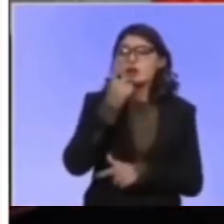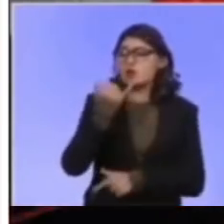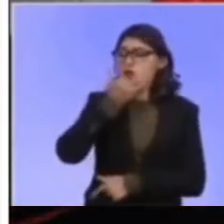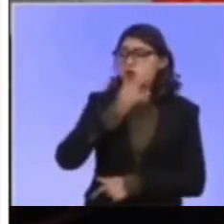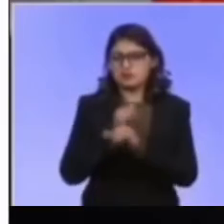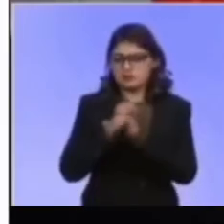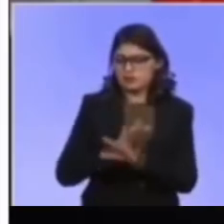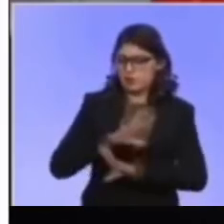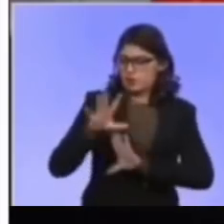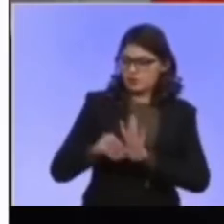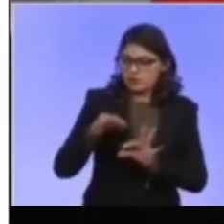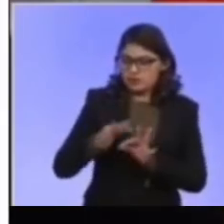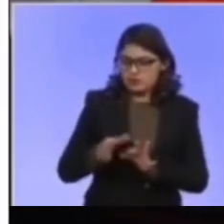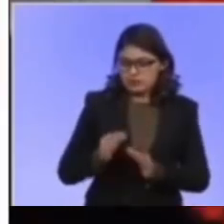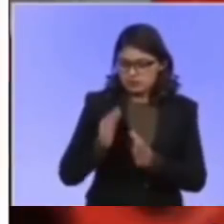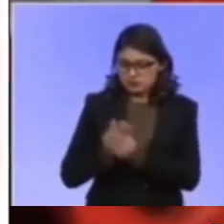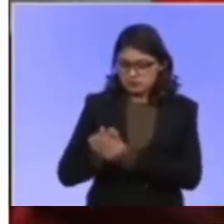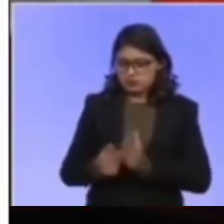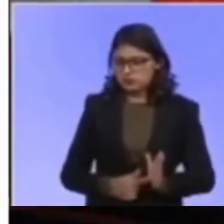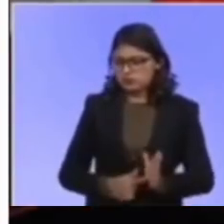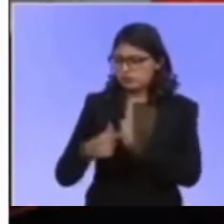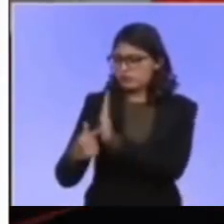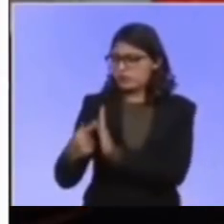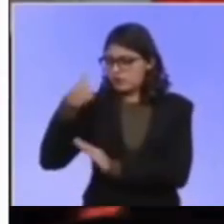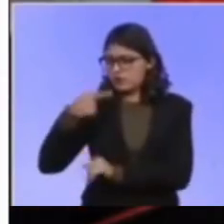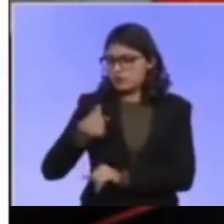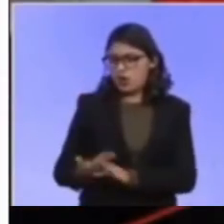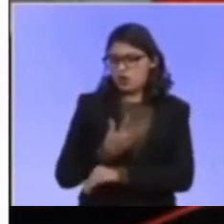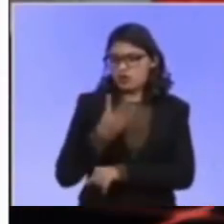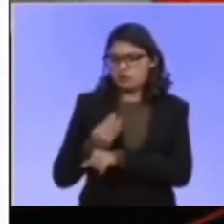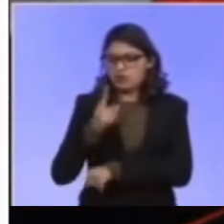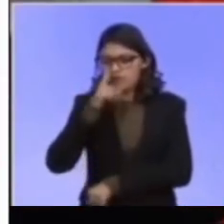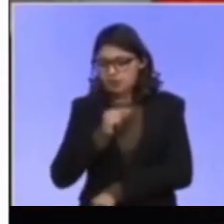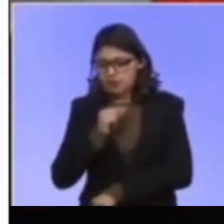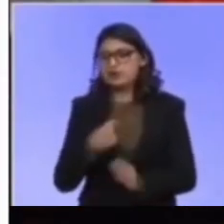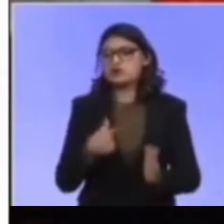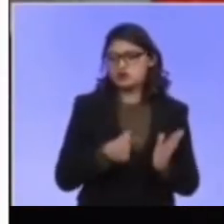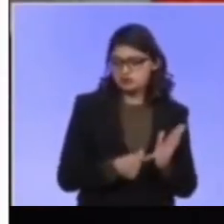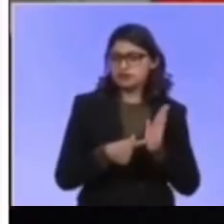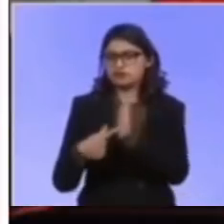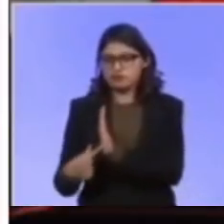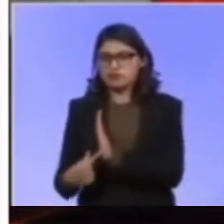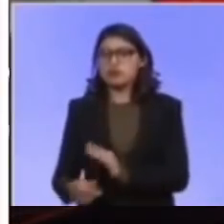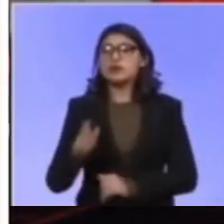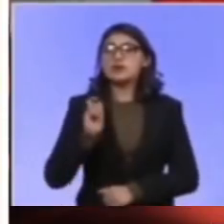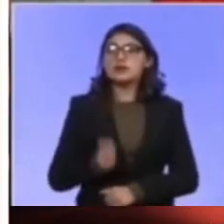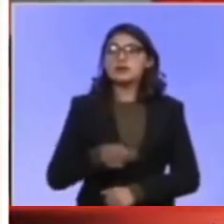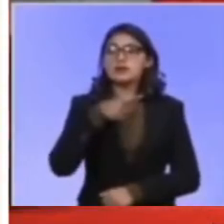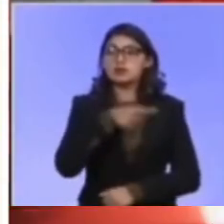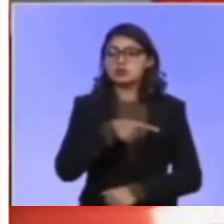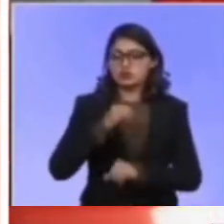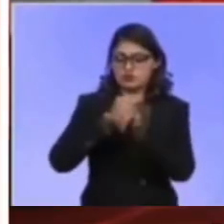registrados como ustedes ya escucharon al presidente del tribunal electoral lorenzo